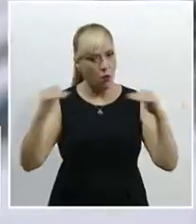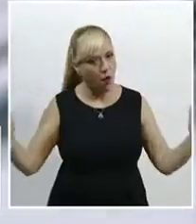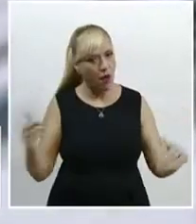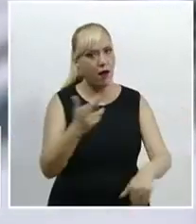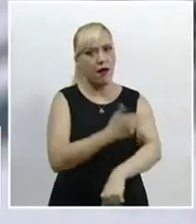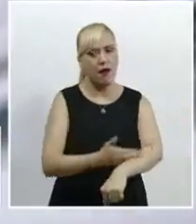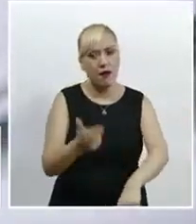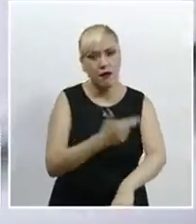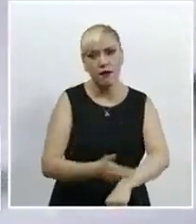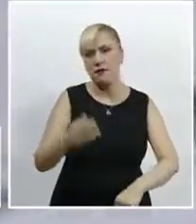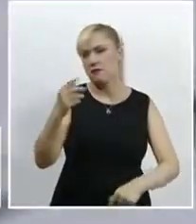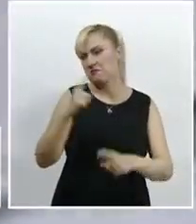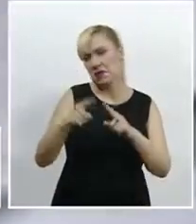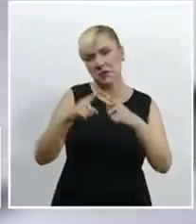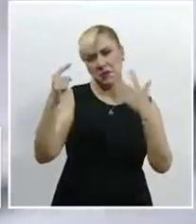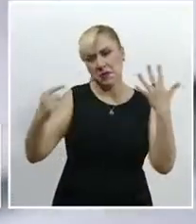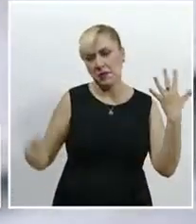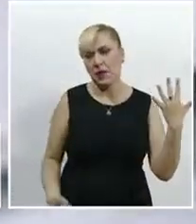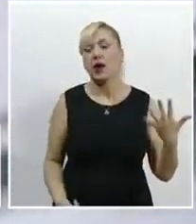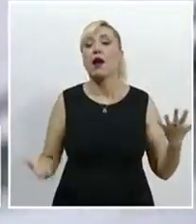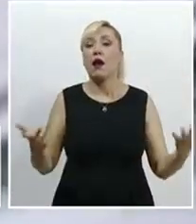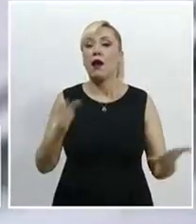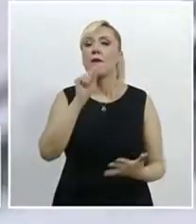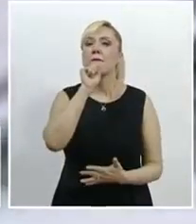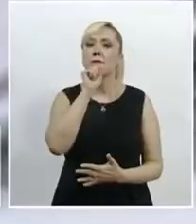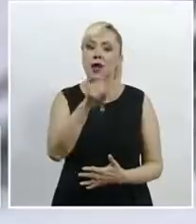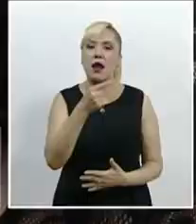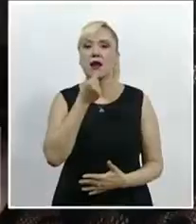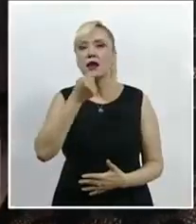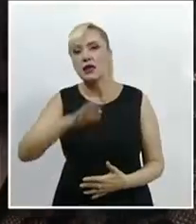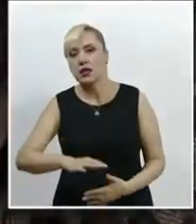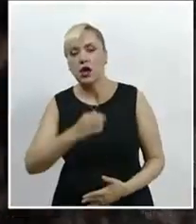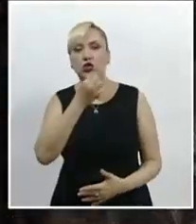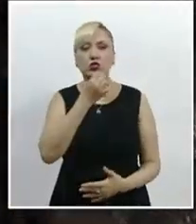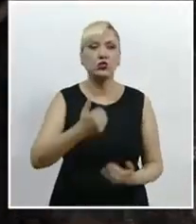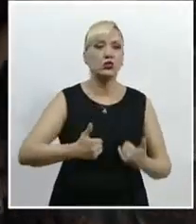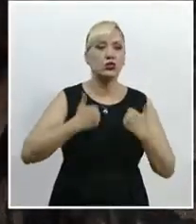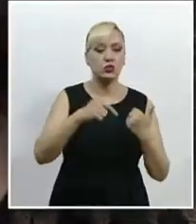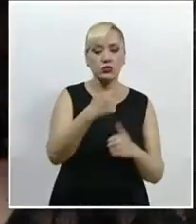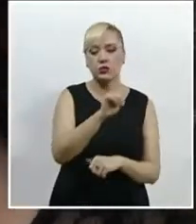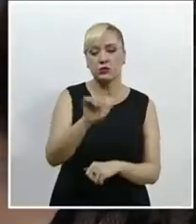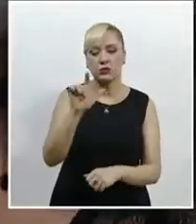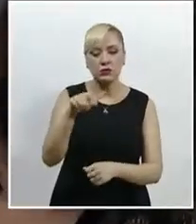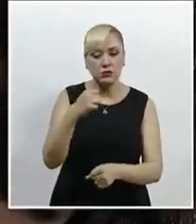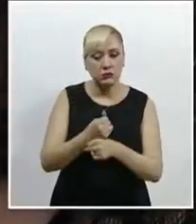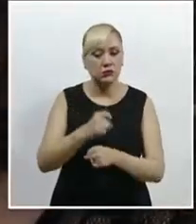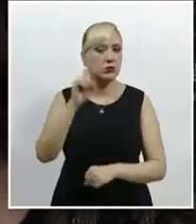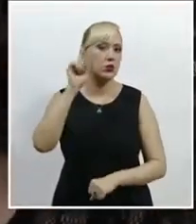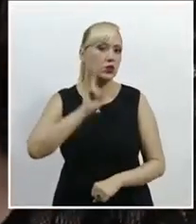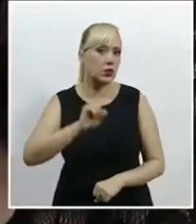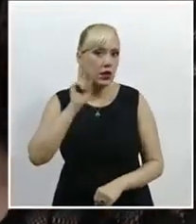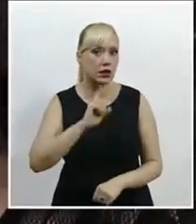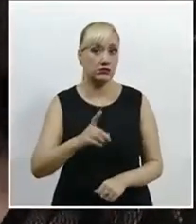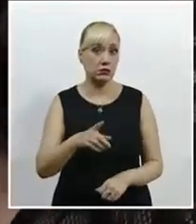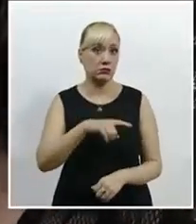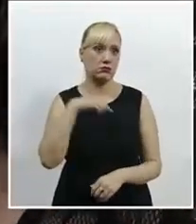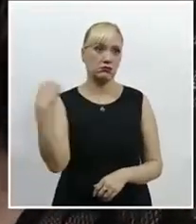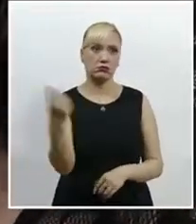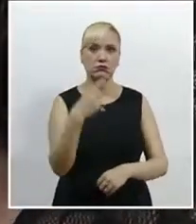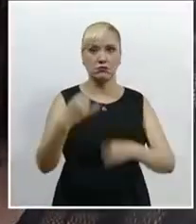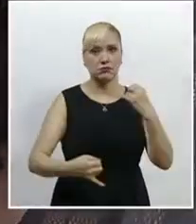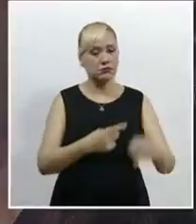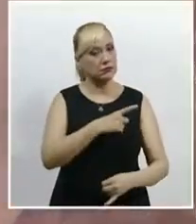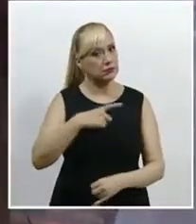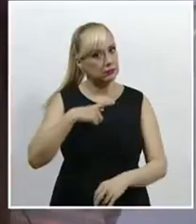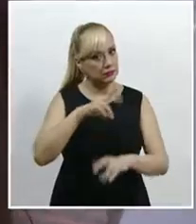otros. Asimismo, en los asuntos en que estén involucradas niñas, niños, adolescentes y mujeres, las autoridades deberán actuar y resolver